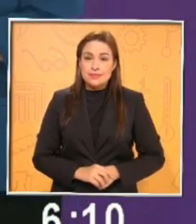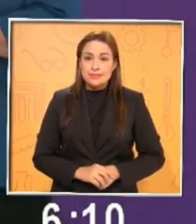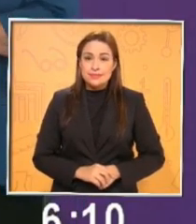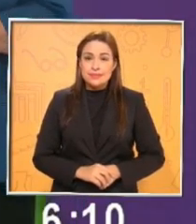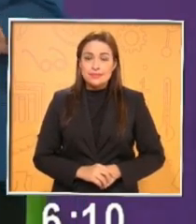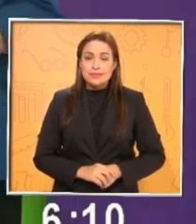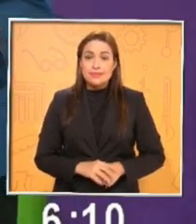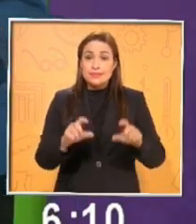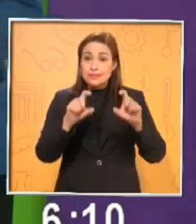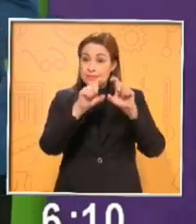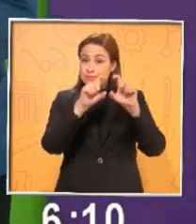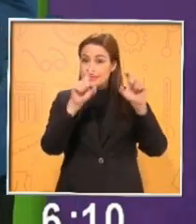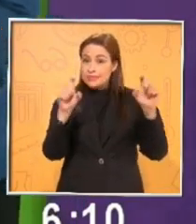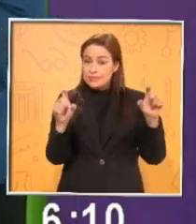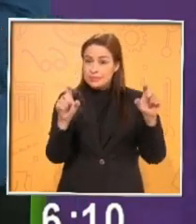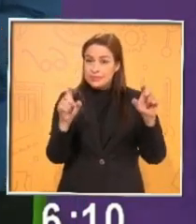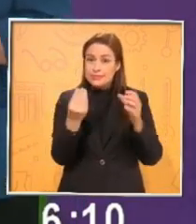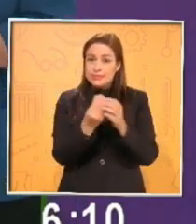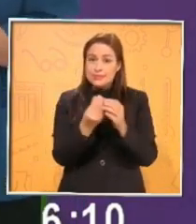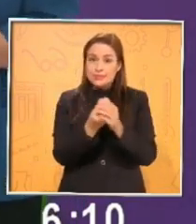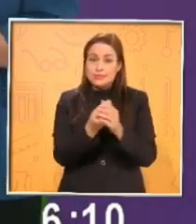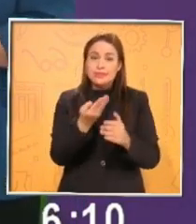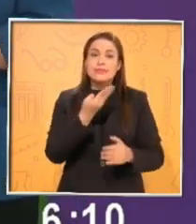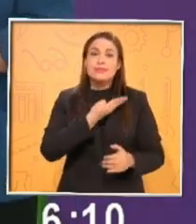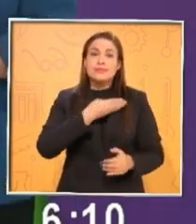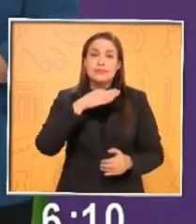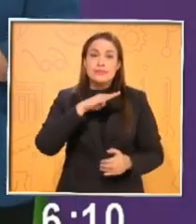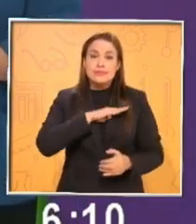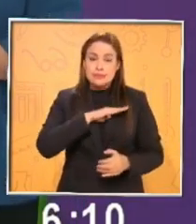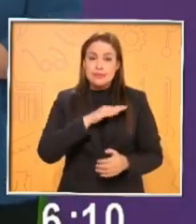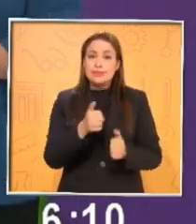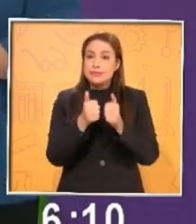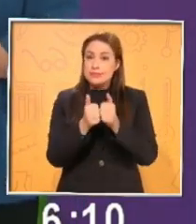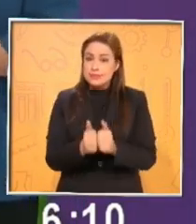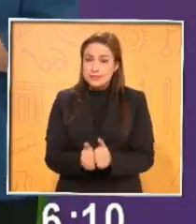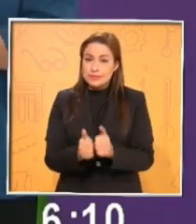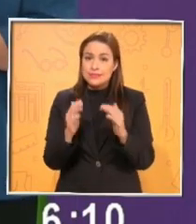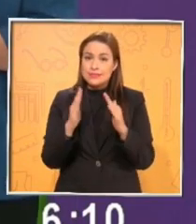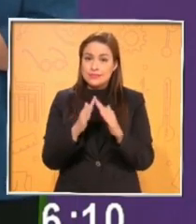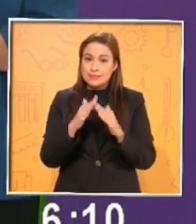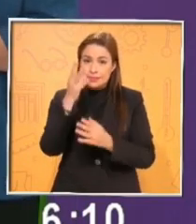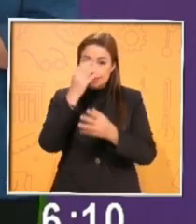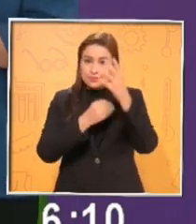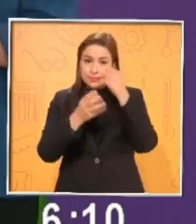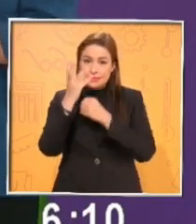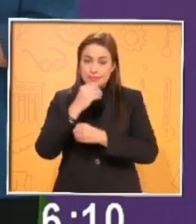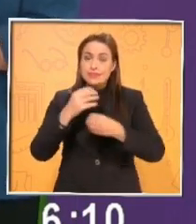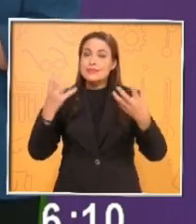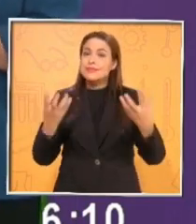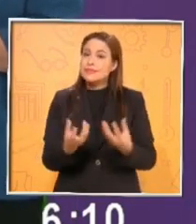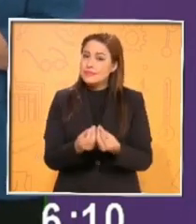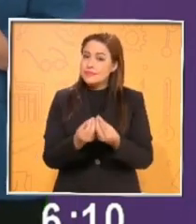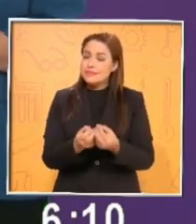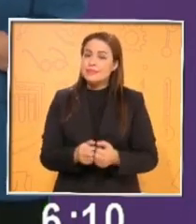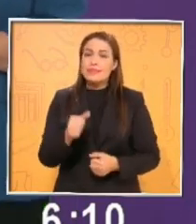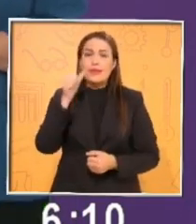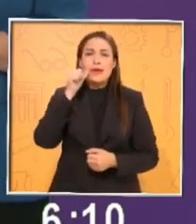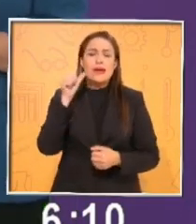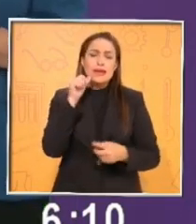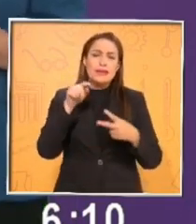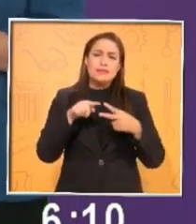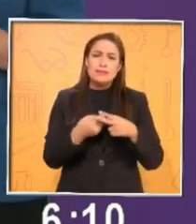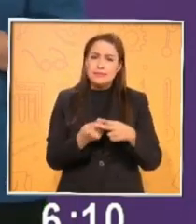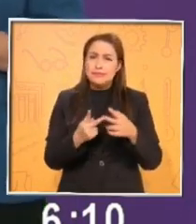Nuestro eslogan en la clase de español, quédate en casa y aprendamos juntos. Ayer iniciamos un proyecto muy